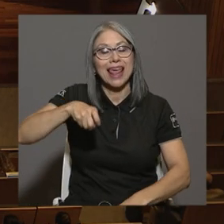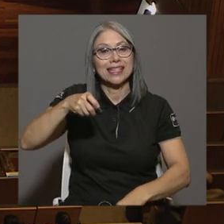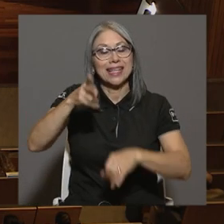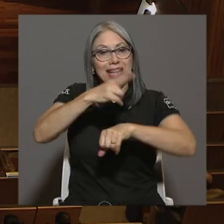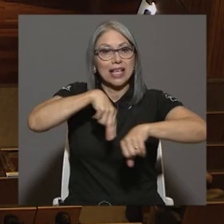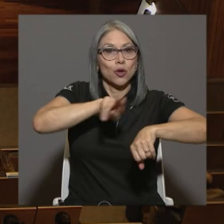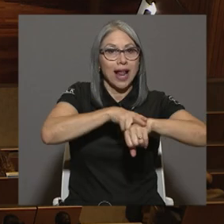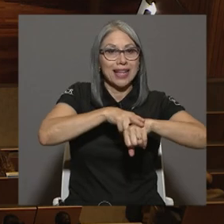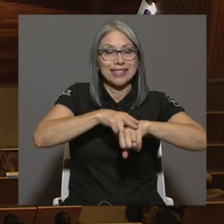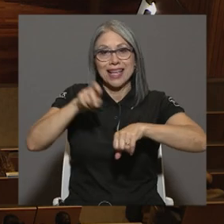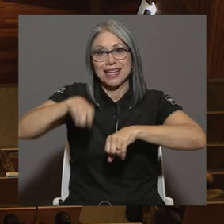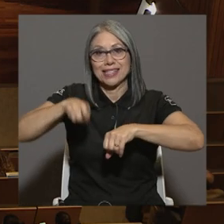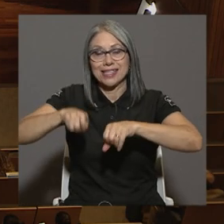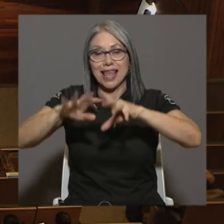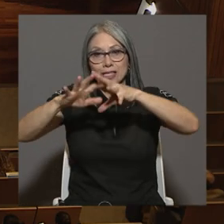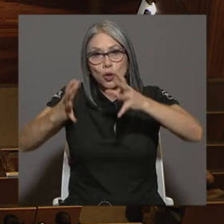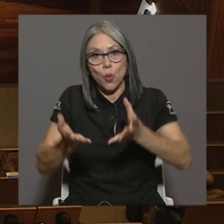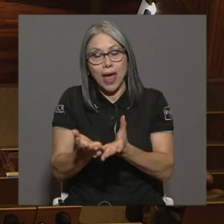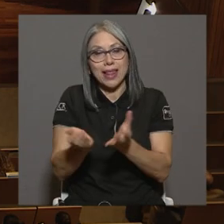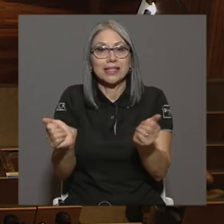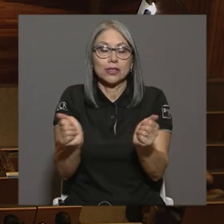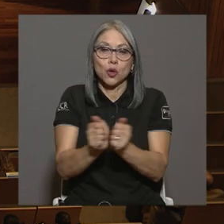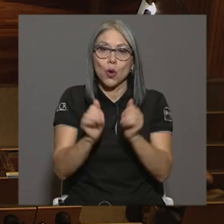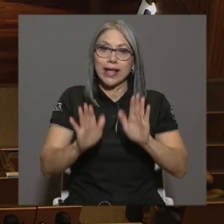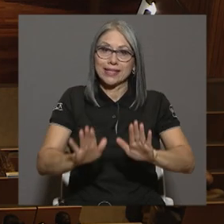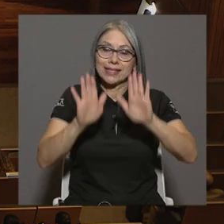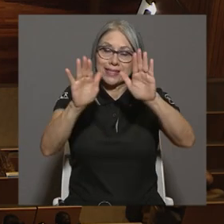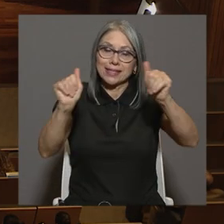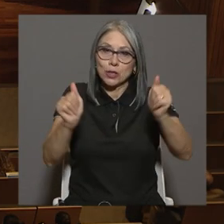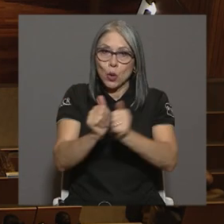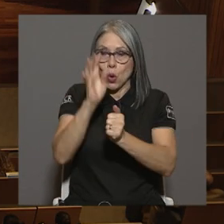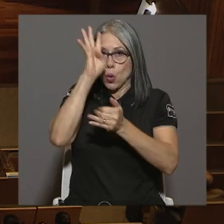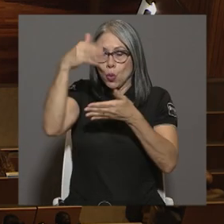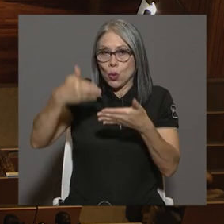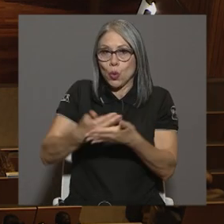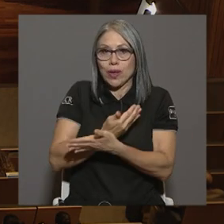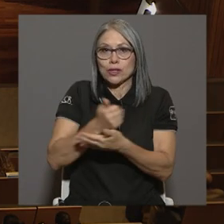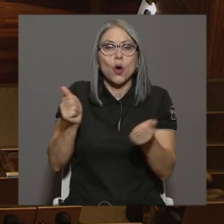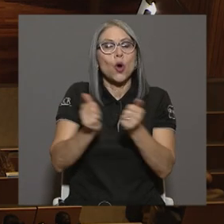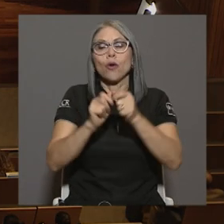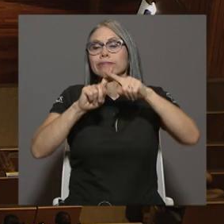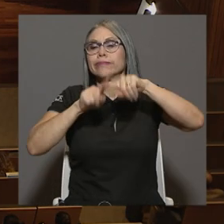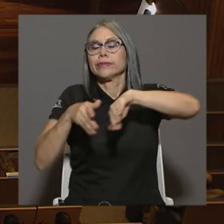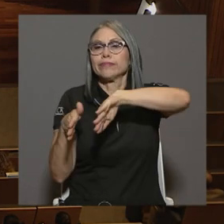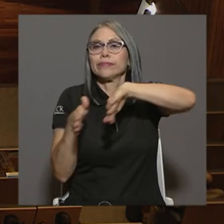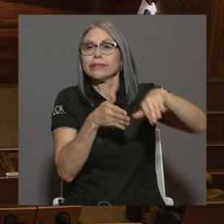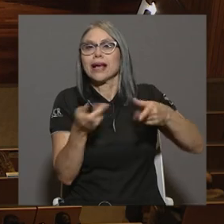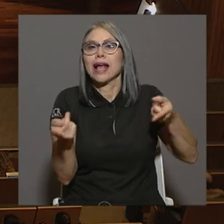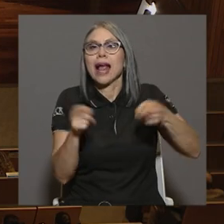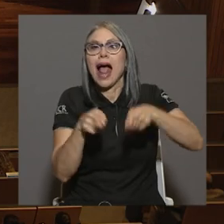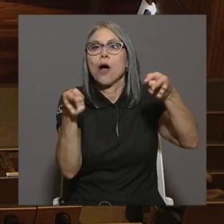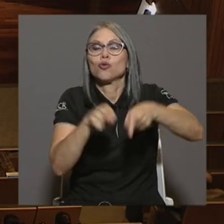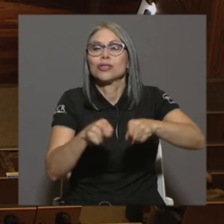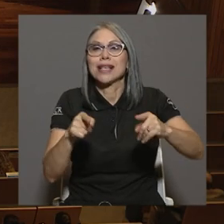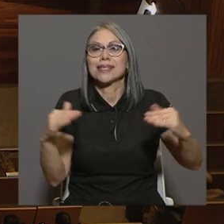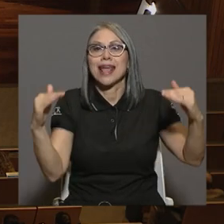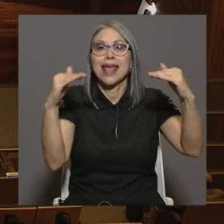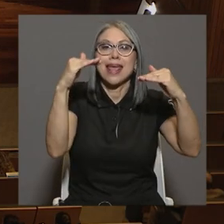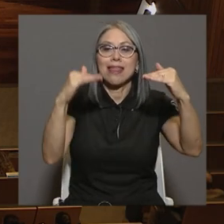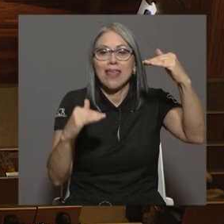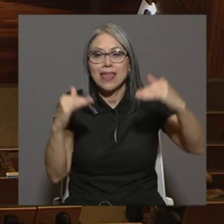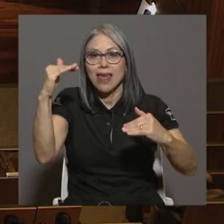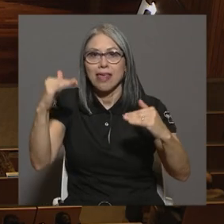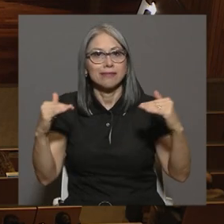globales, con la excelencia, con la innovación, con la erradicación de las causas de las inequidades, con la atención a